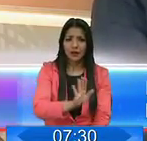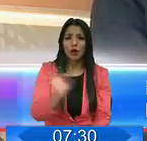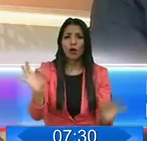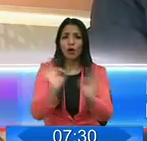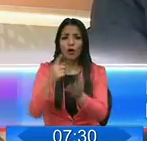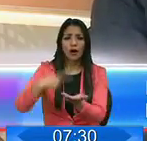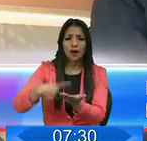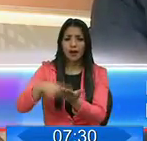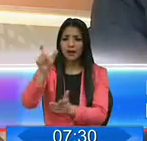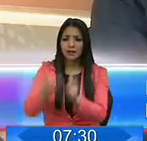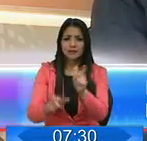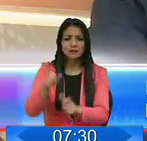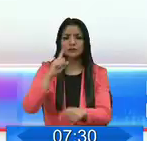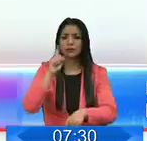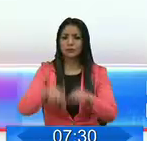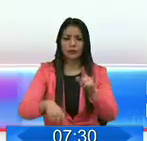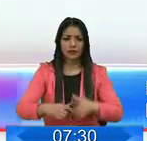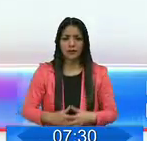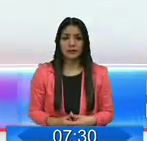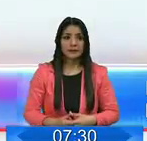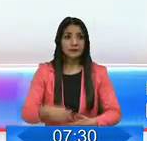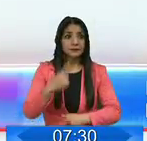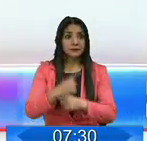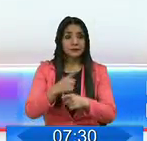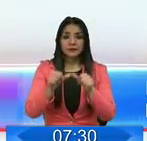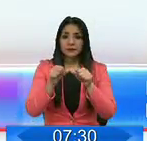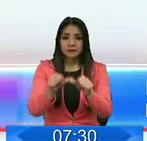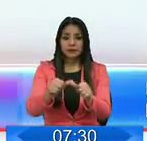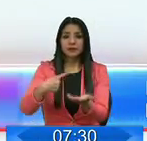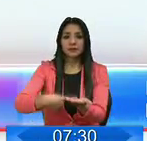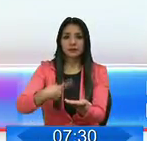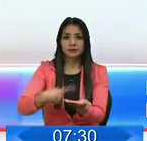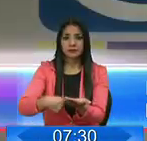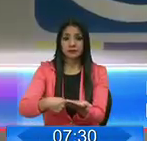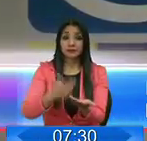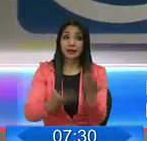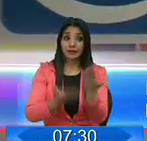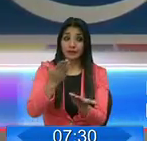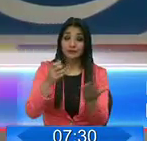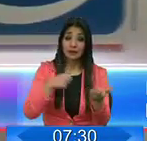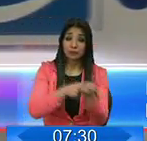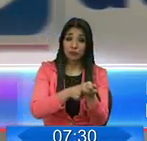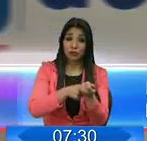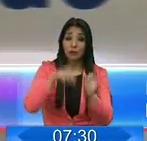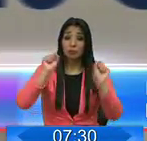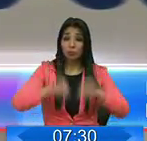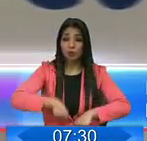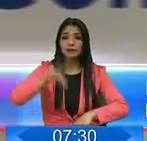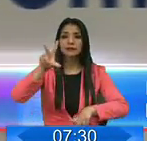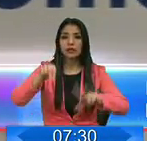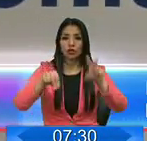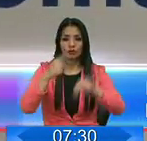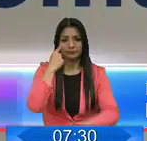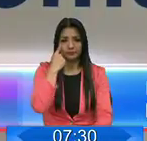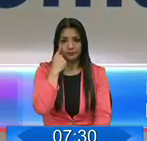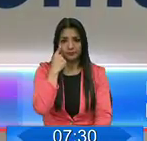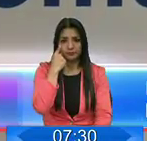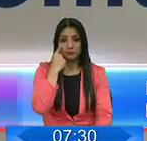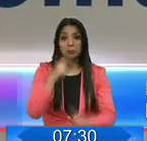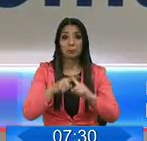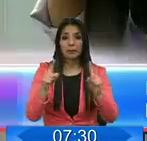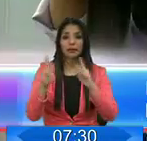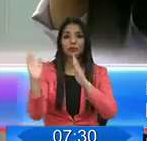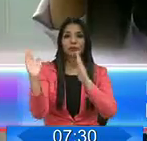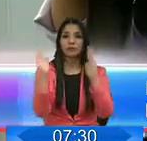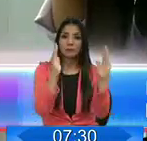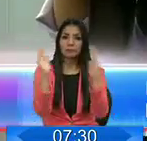que trabajan estos temas. Es por eso que continúa en análisis de si es viable esta colaboración, que a decir de Toro debe ser temporal, pues existe